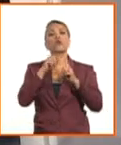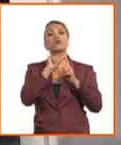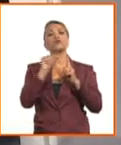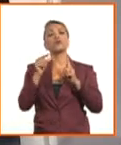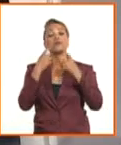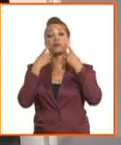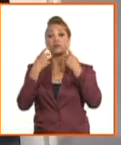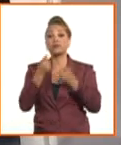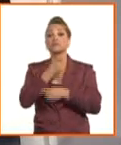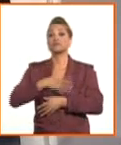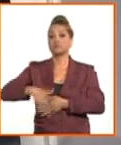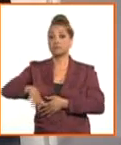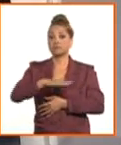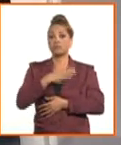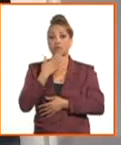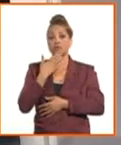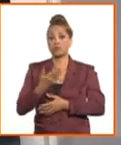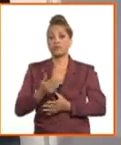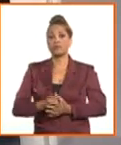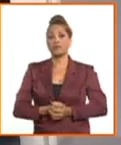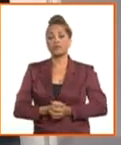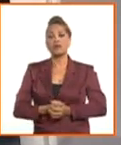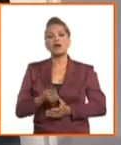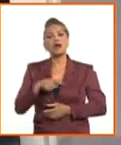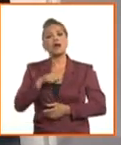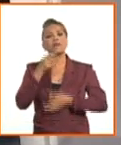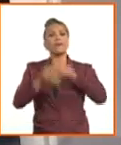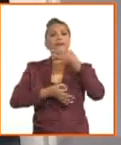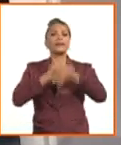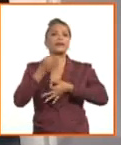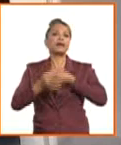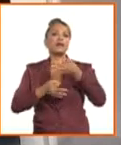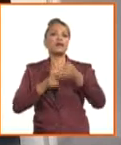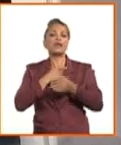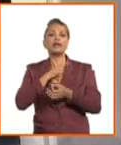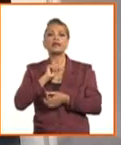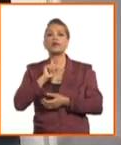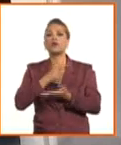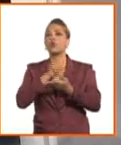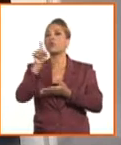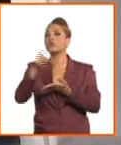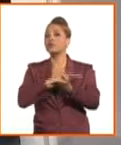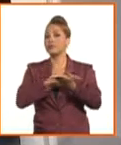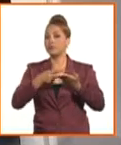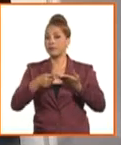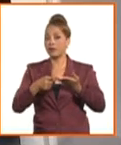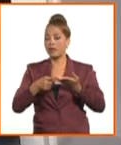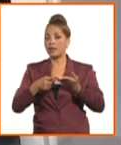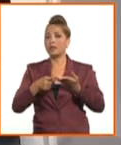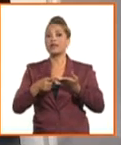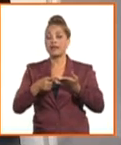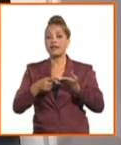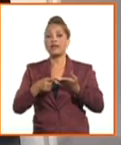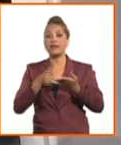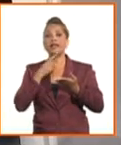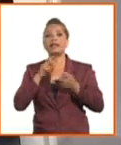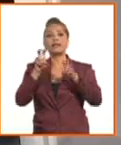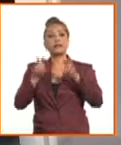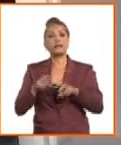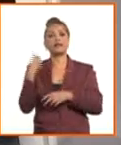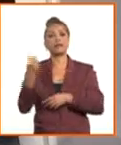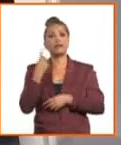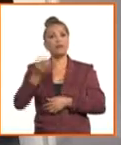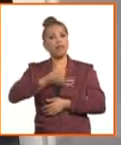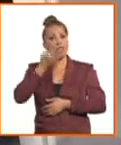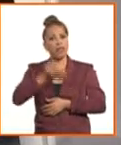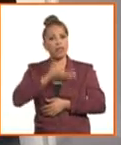población. Hemos estado refiriéndonos a este asunto en las últimas semanas, lo abordamos en la sesión de la Asamblea Nacional como